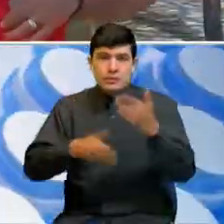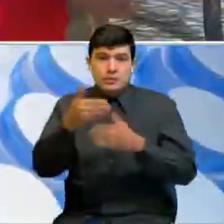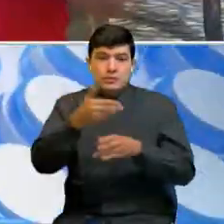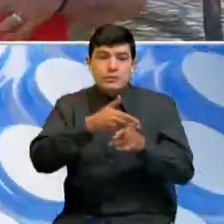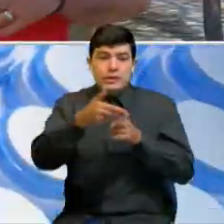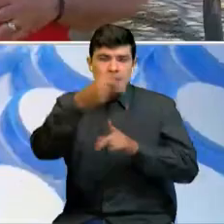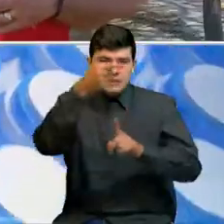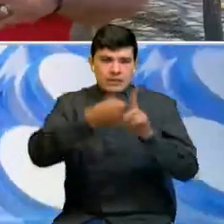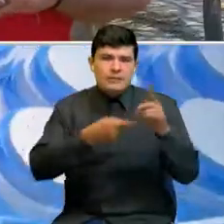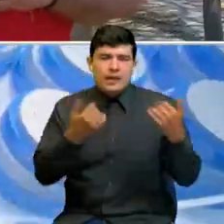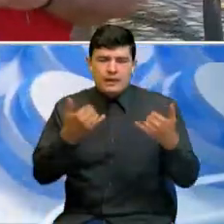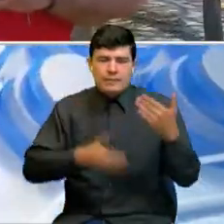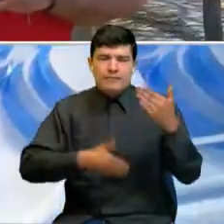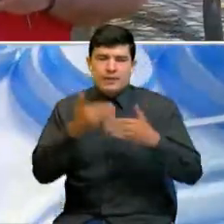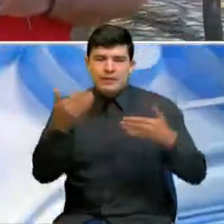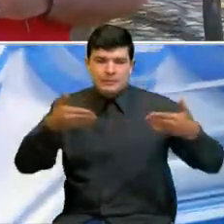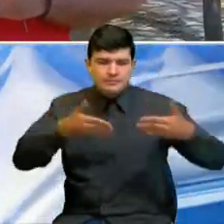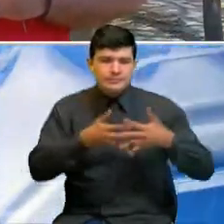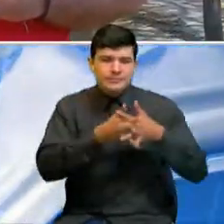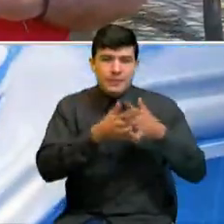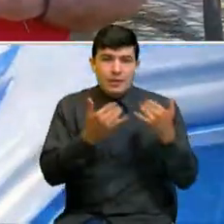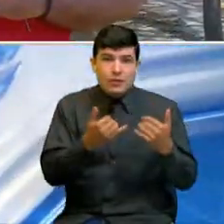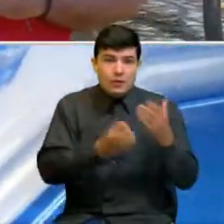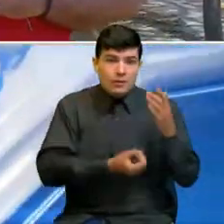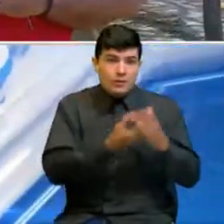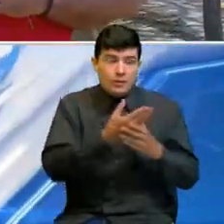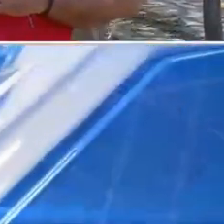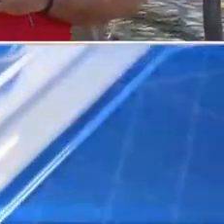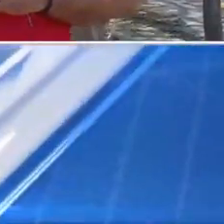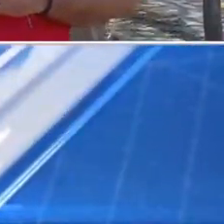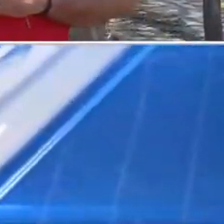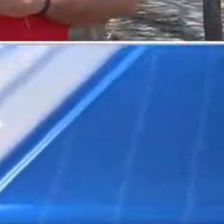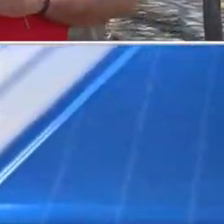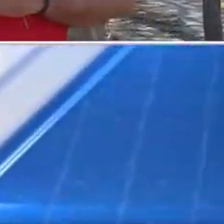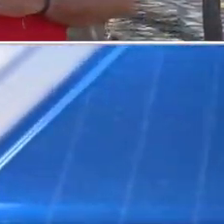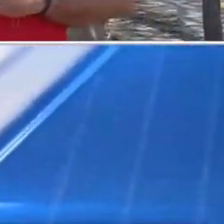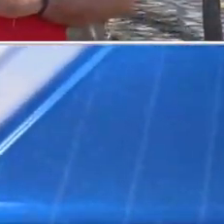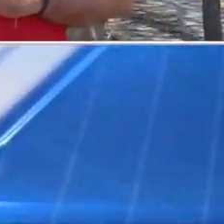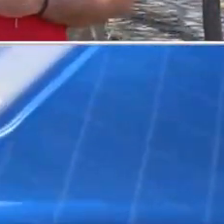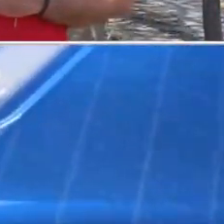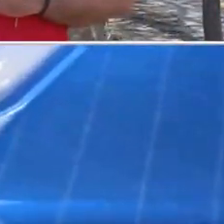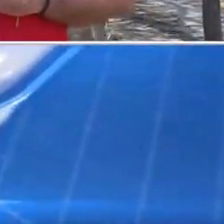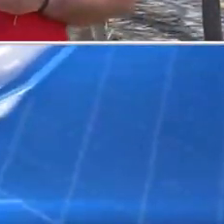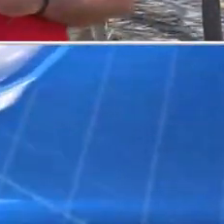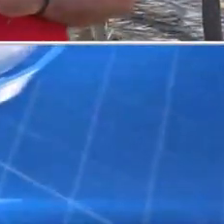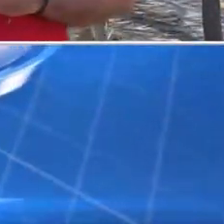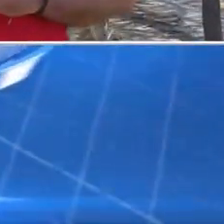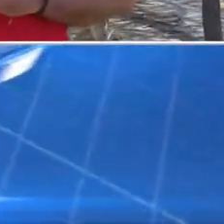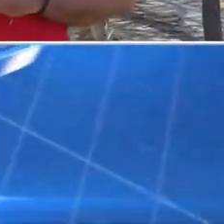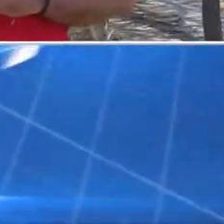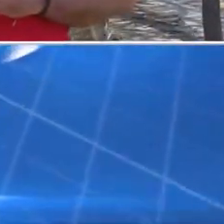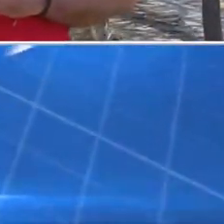empalme con la actual administración. Compañeros, hasta aquí toda la información. Sigan ustedes con más Oriente Noticias. Muy buenas tardes.